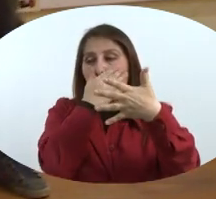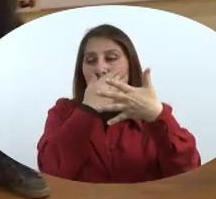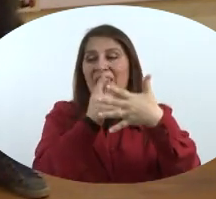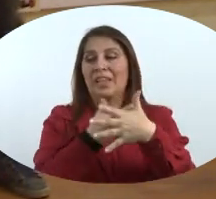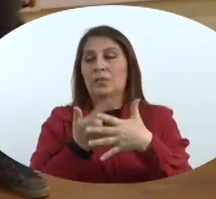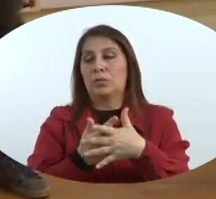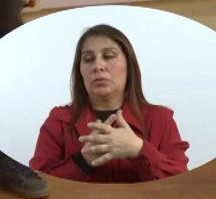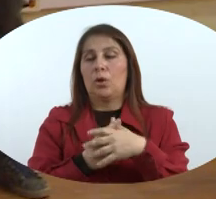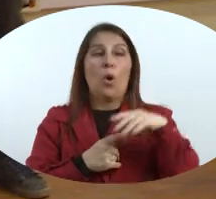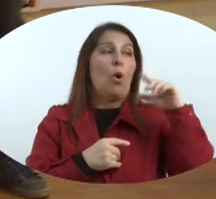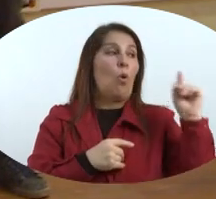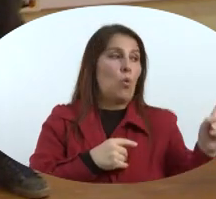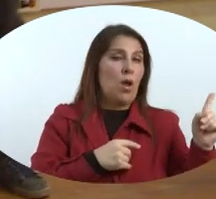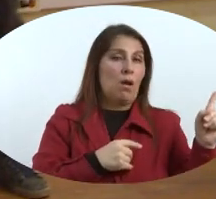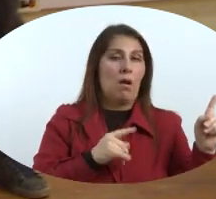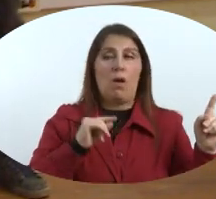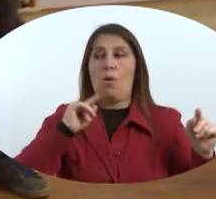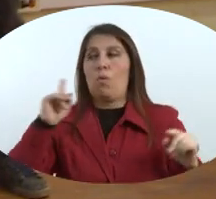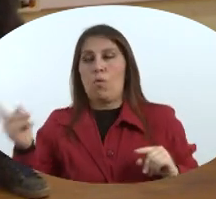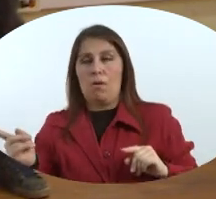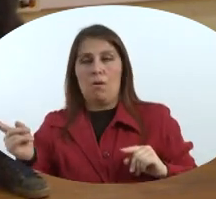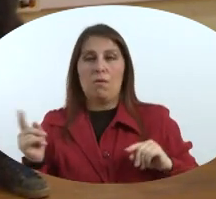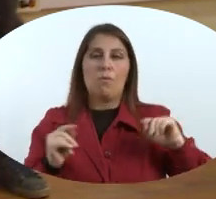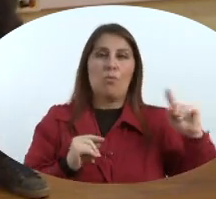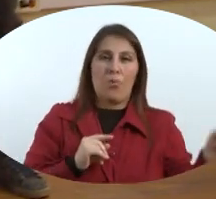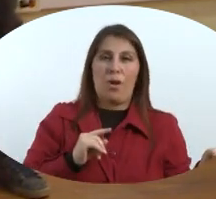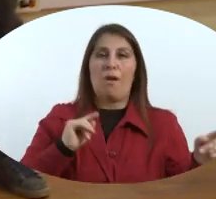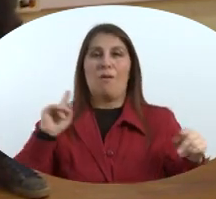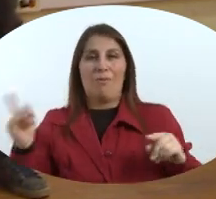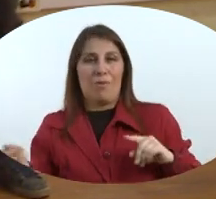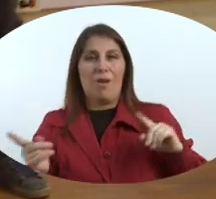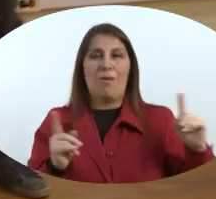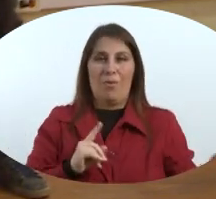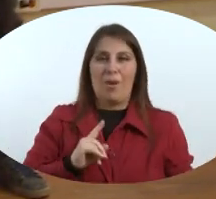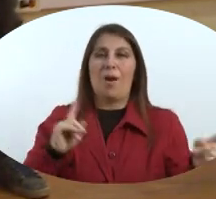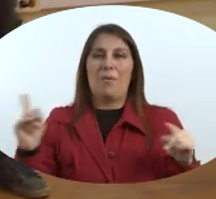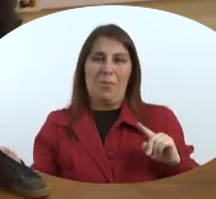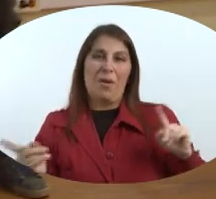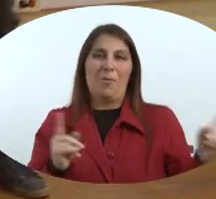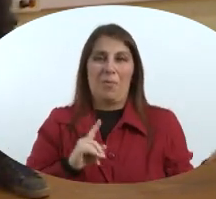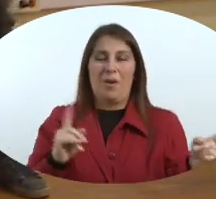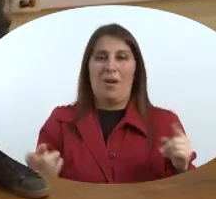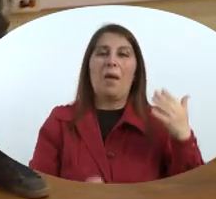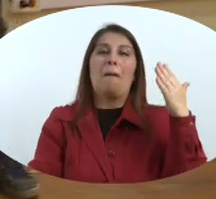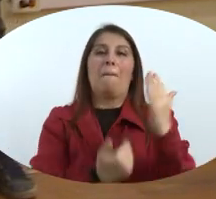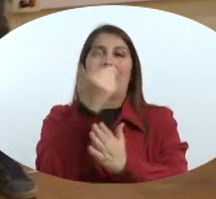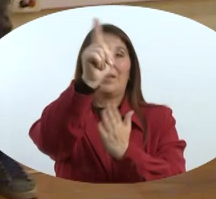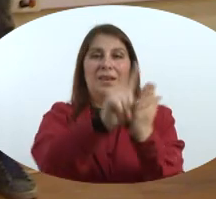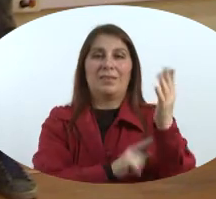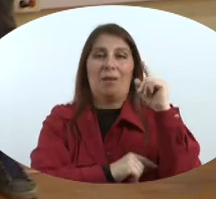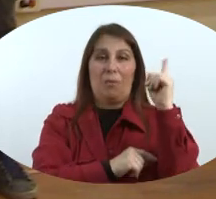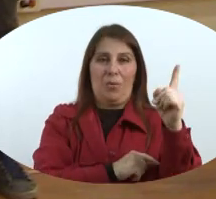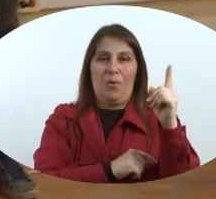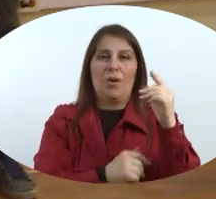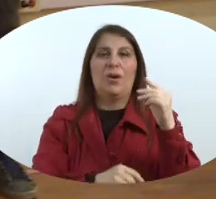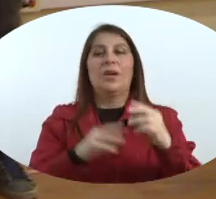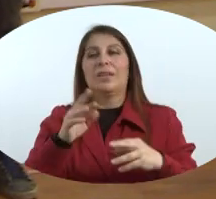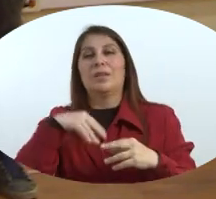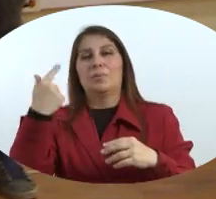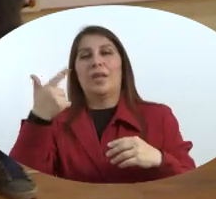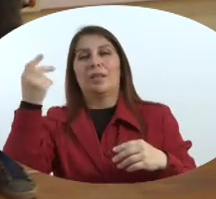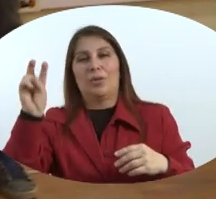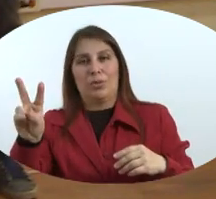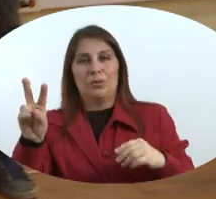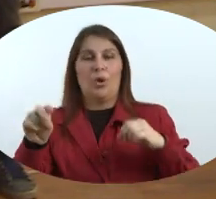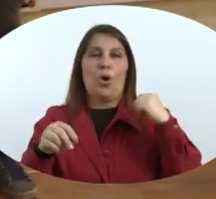que destinar las entonces vamos a hacer una especie de como de ping pong arranca la plancha número 1 luego a la plancha número